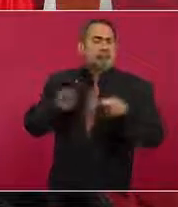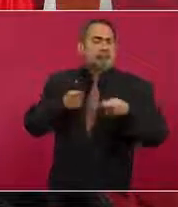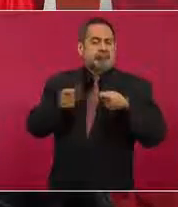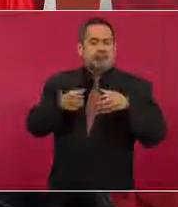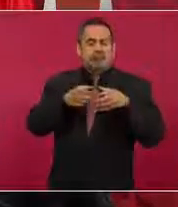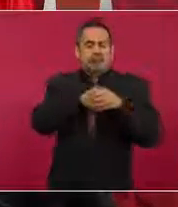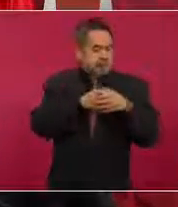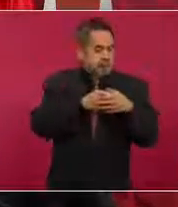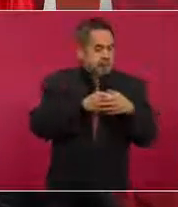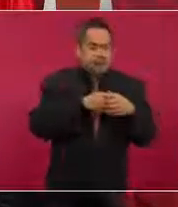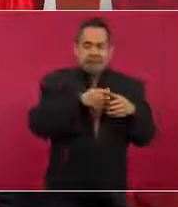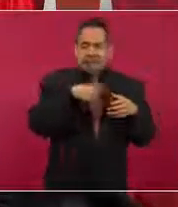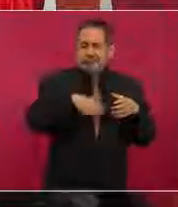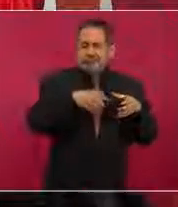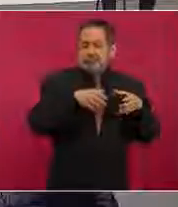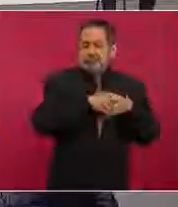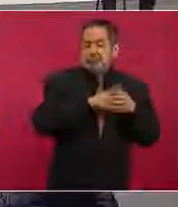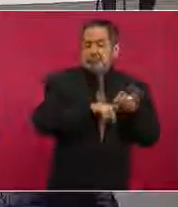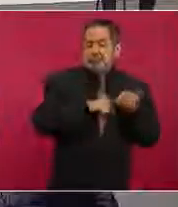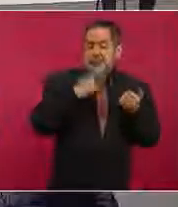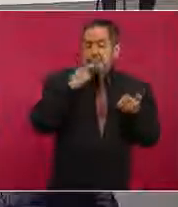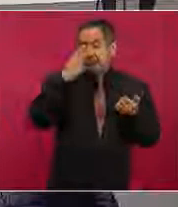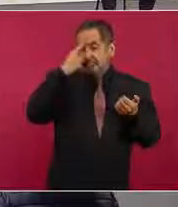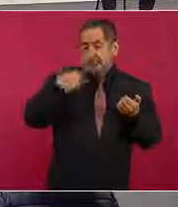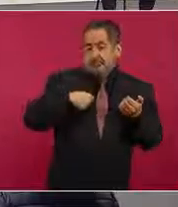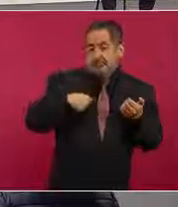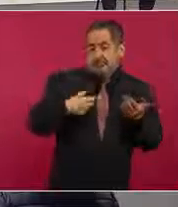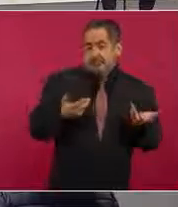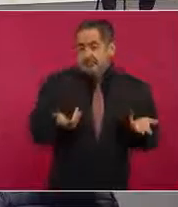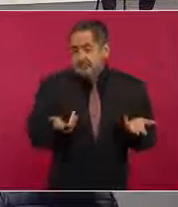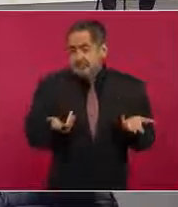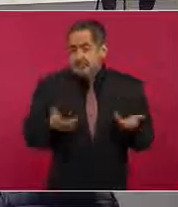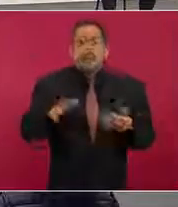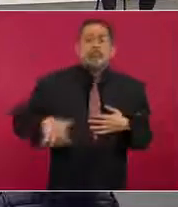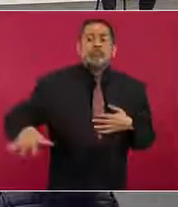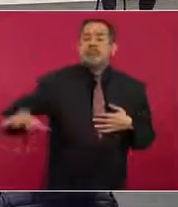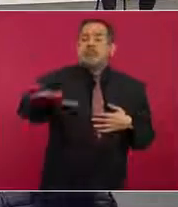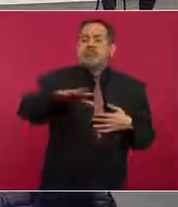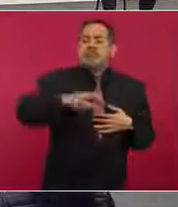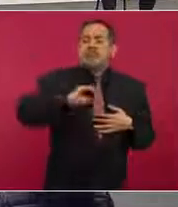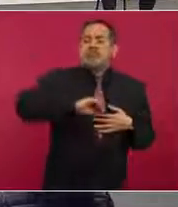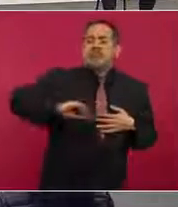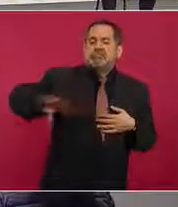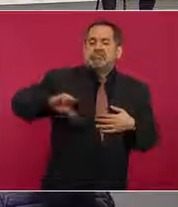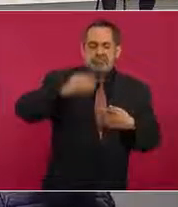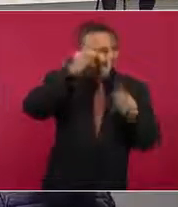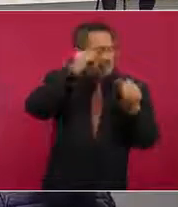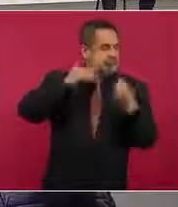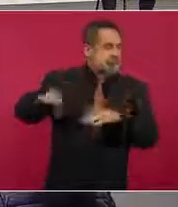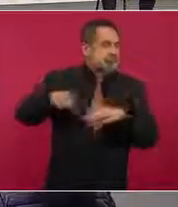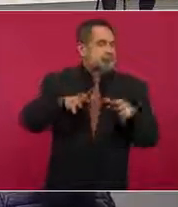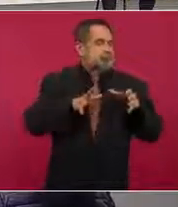a una clase social privilegiada y abandonaron al pueblo?